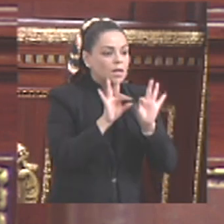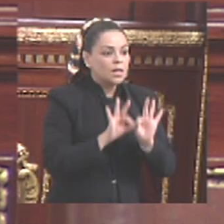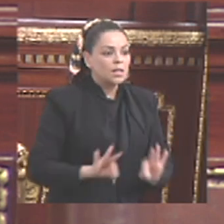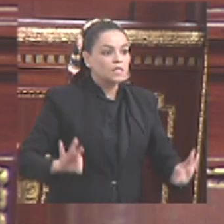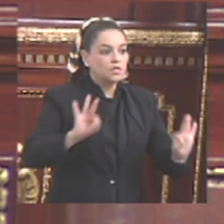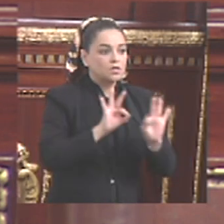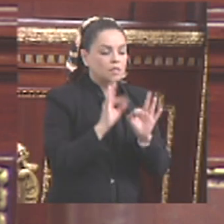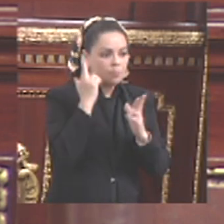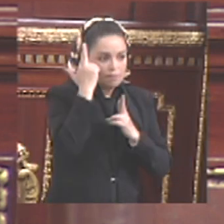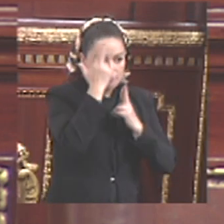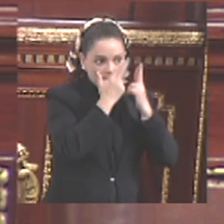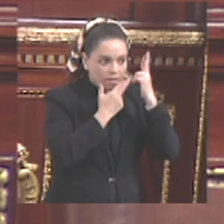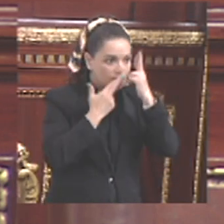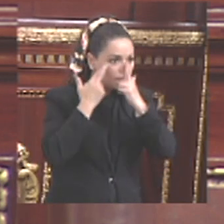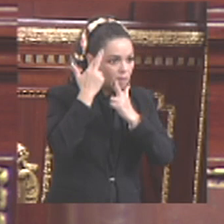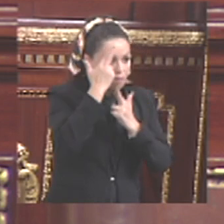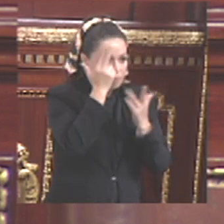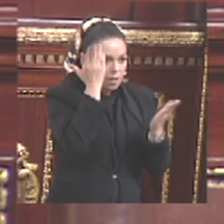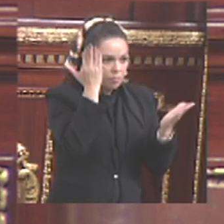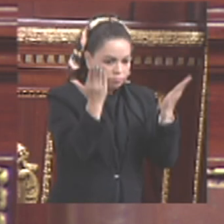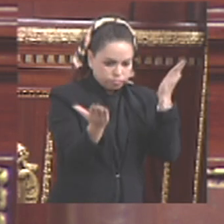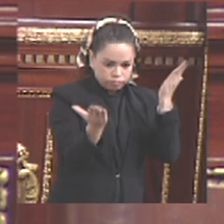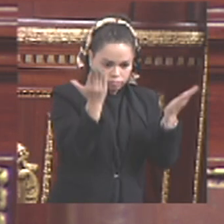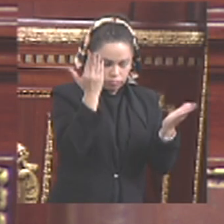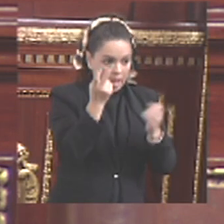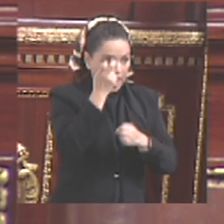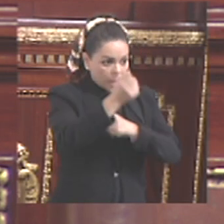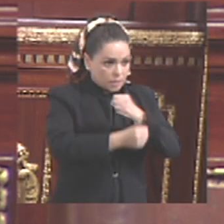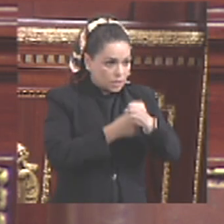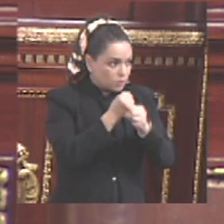balance de lo que ha ocurrido en estos años.